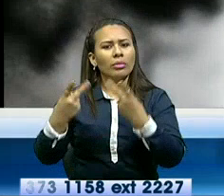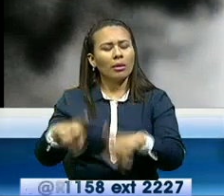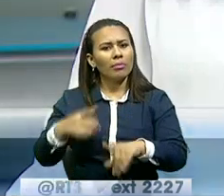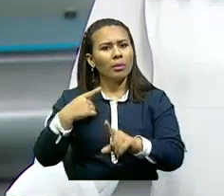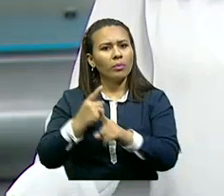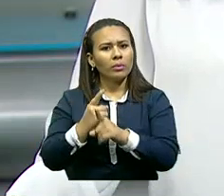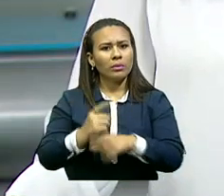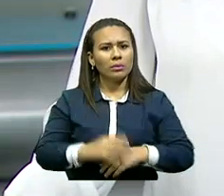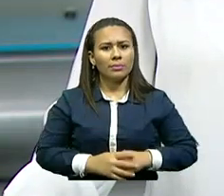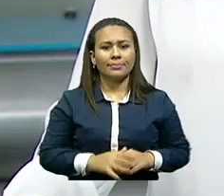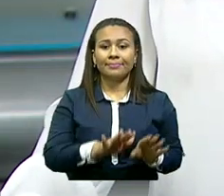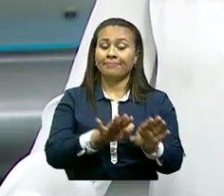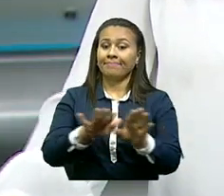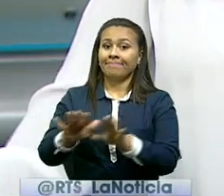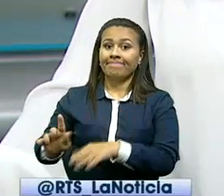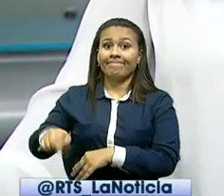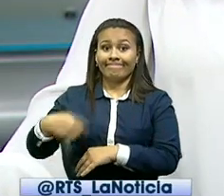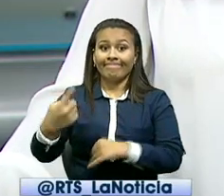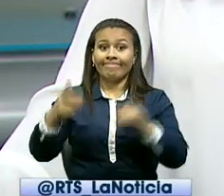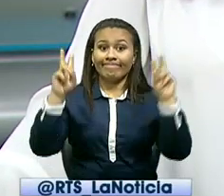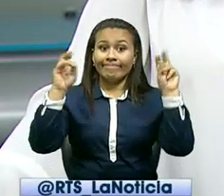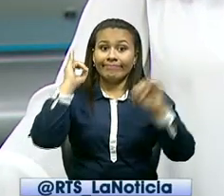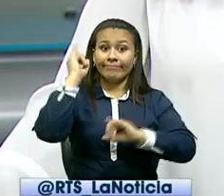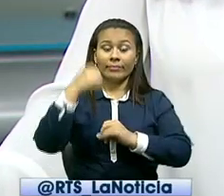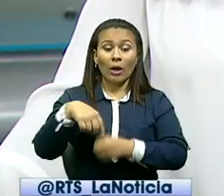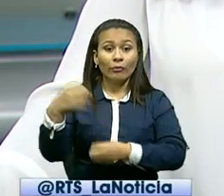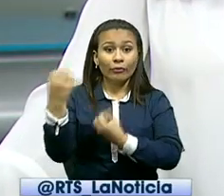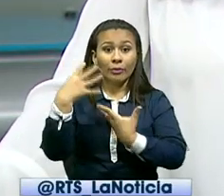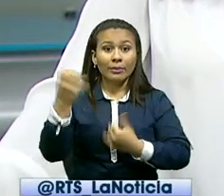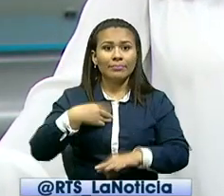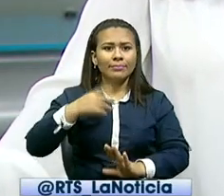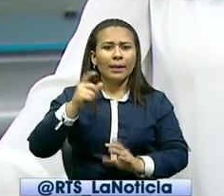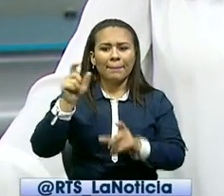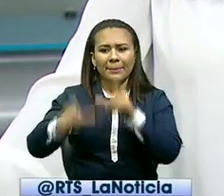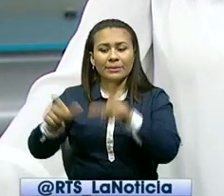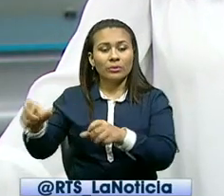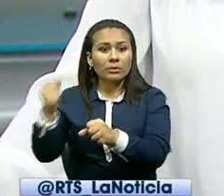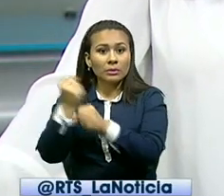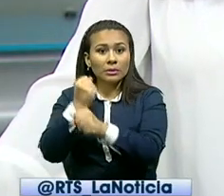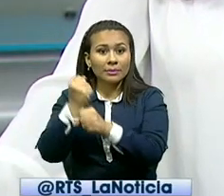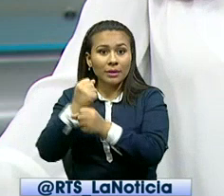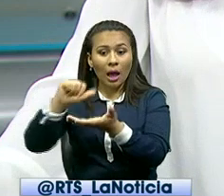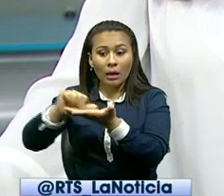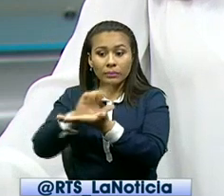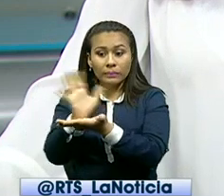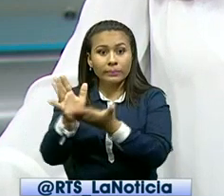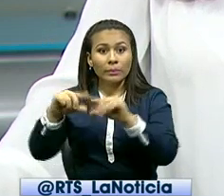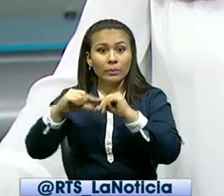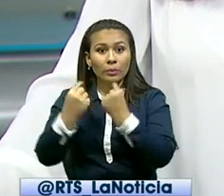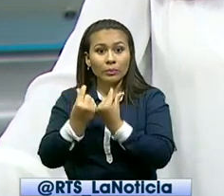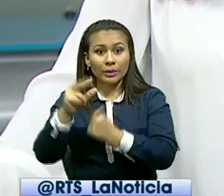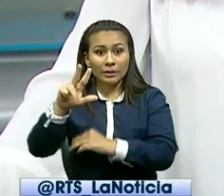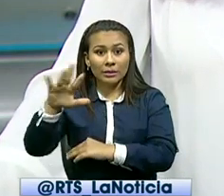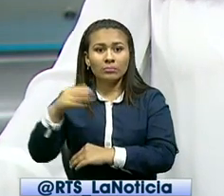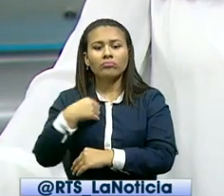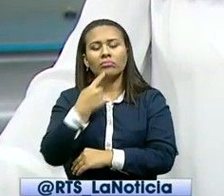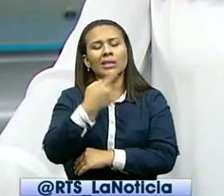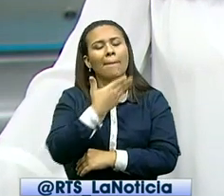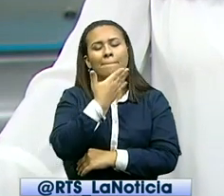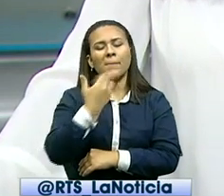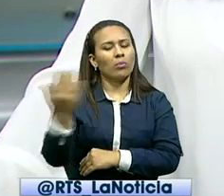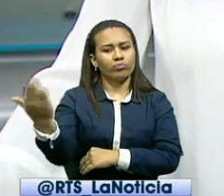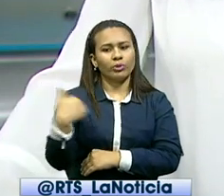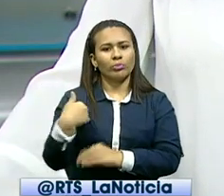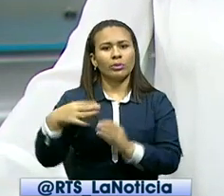Saona. En otro ámbito de la información, legisladores de país propusieron la creación de una comisión que constate los supuestos